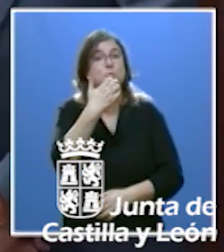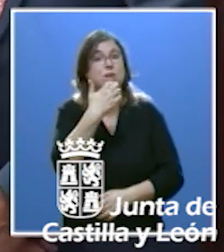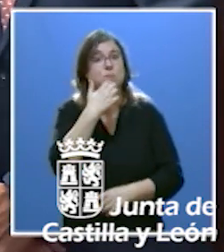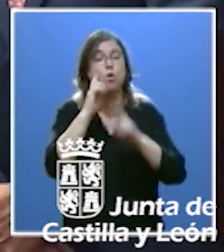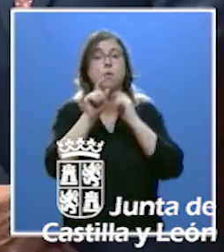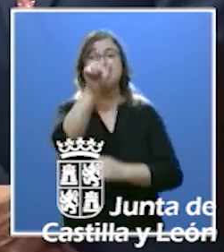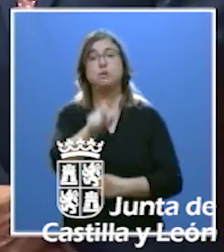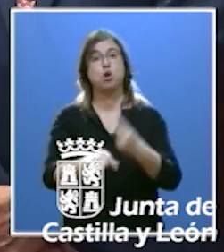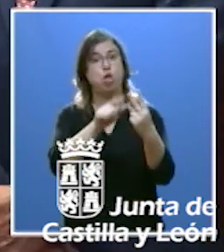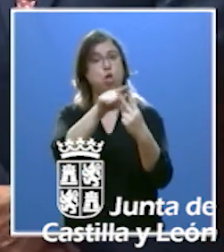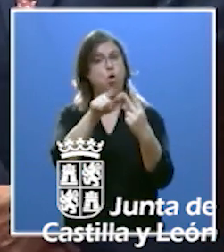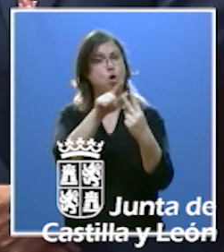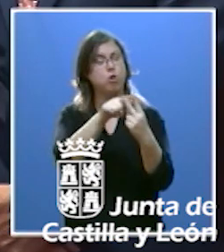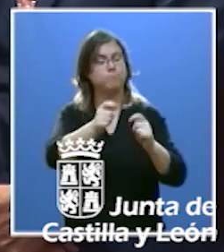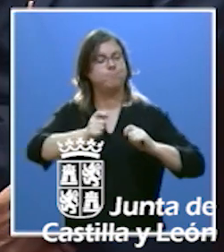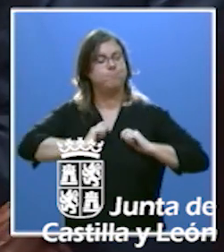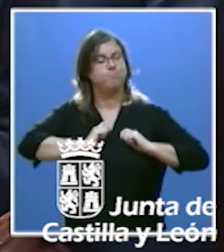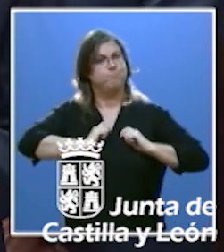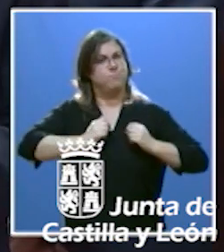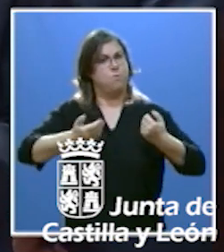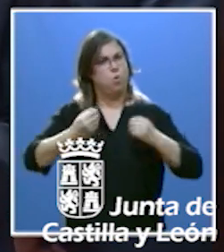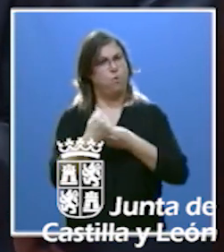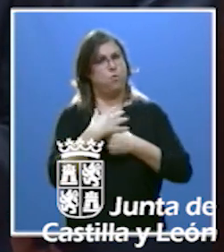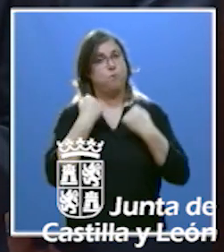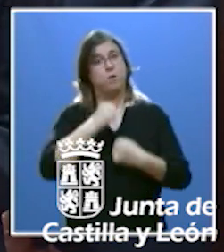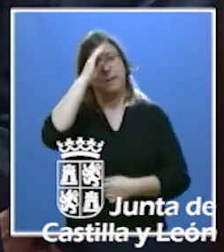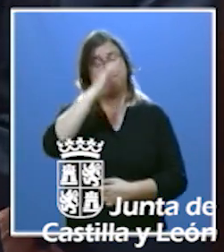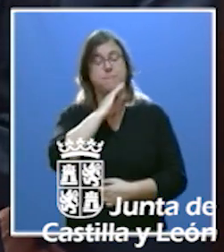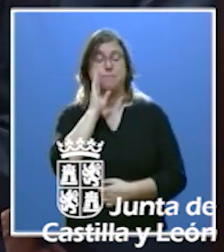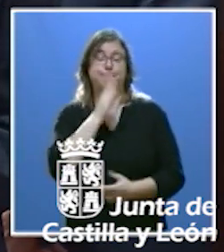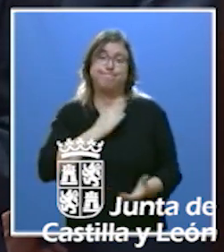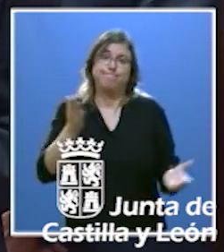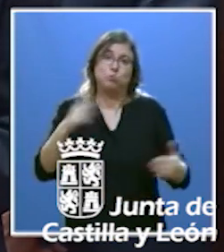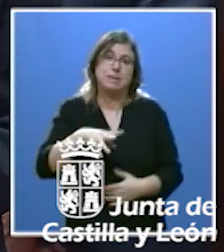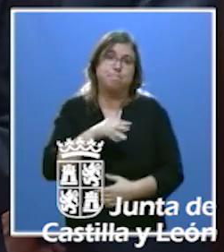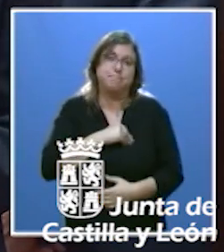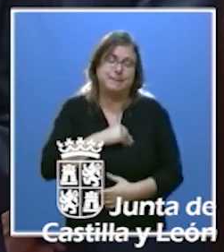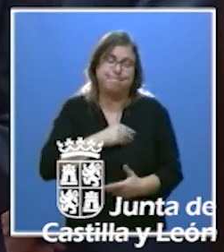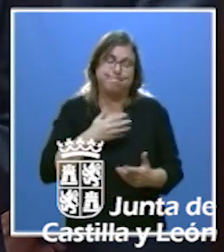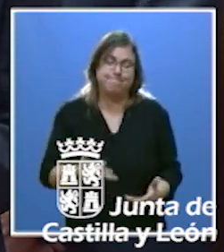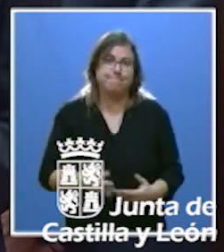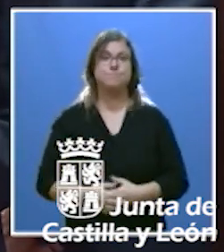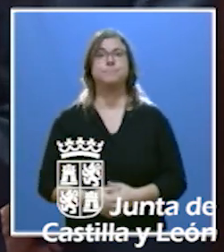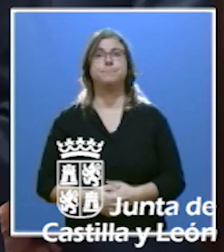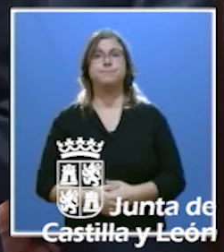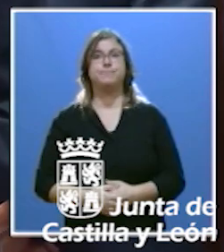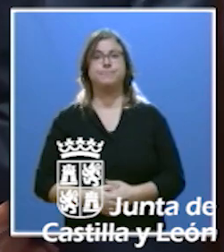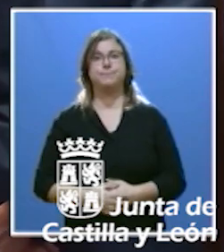encuentran dos personas que marcaron mi vida, mis padres, hoy no están aquí, desgraciadamente.